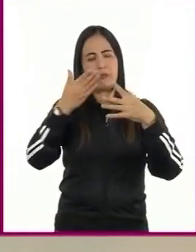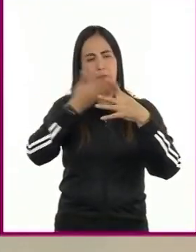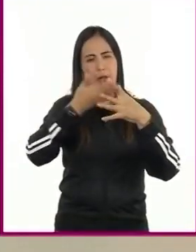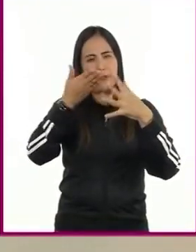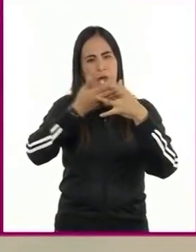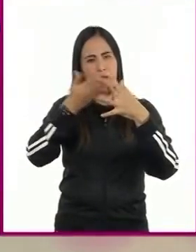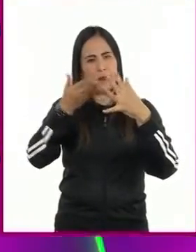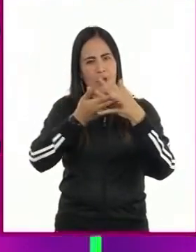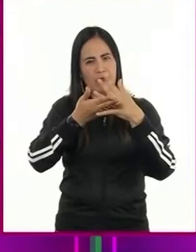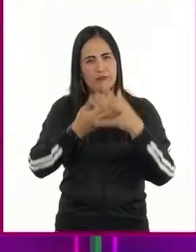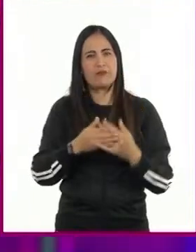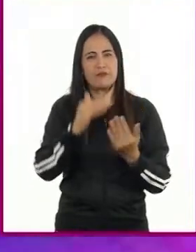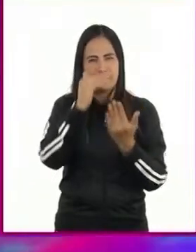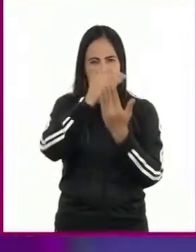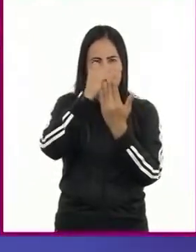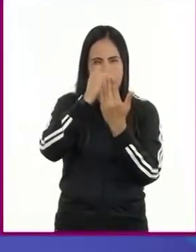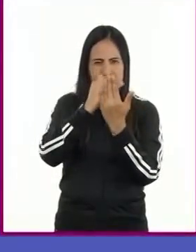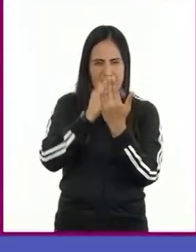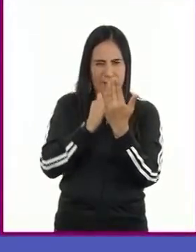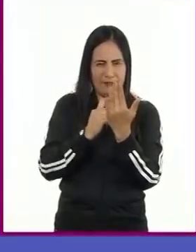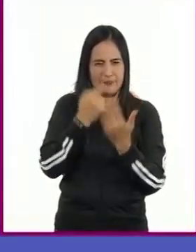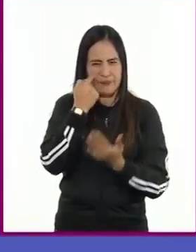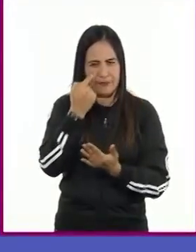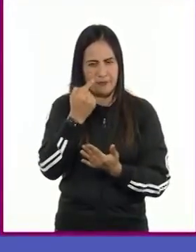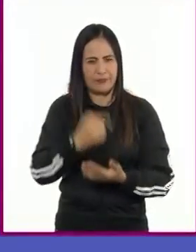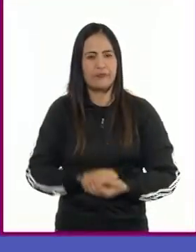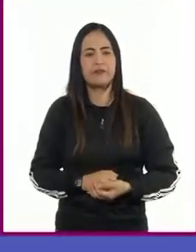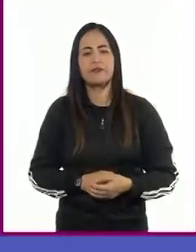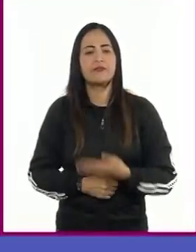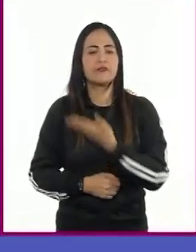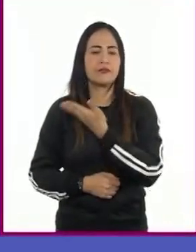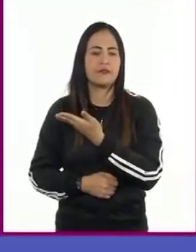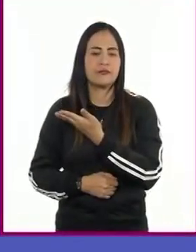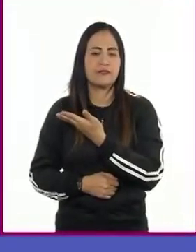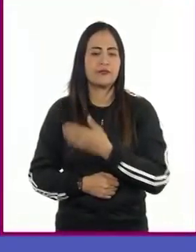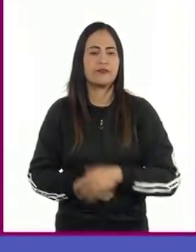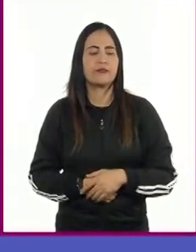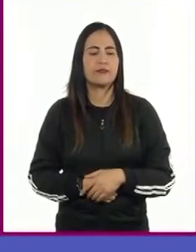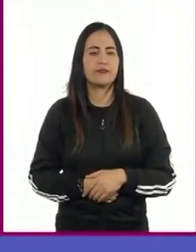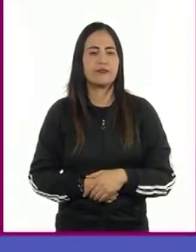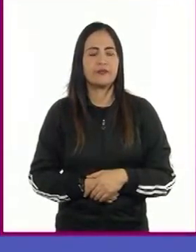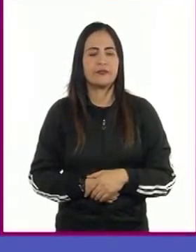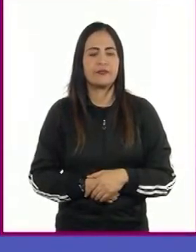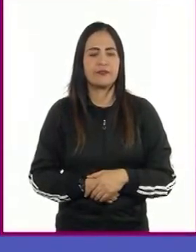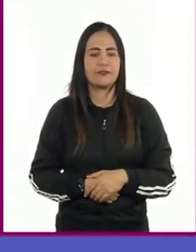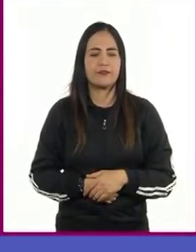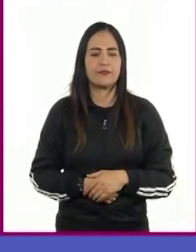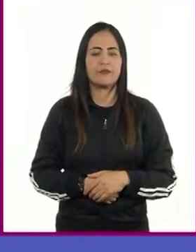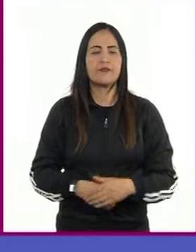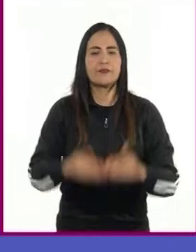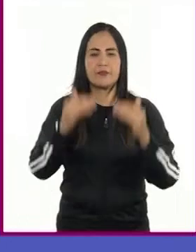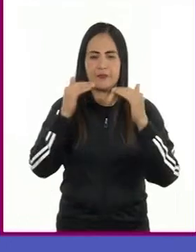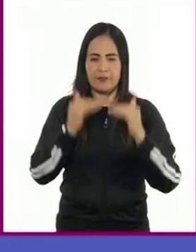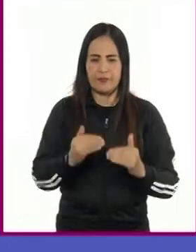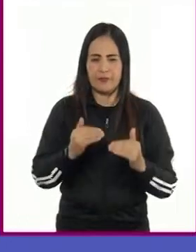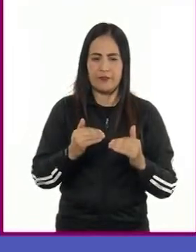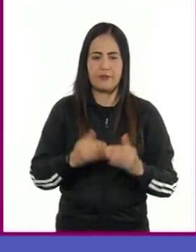la siguiente: nuestra Carta Magna y la diversidad, los grupos